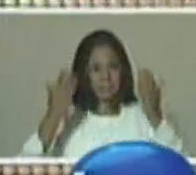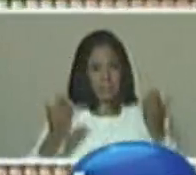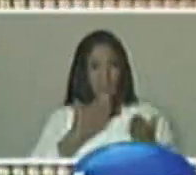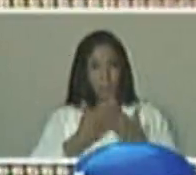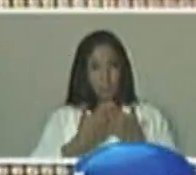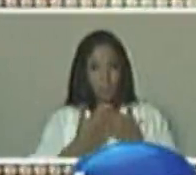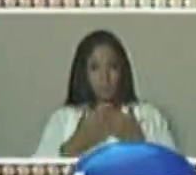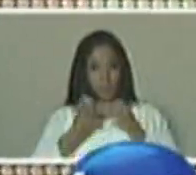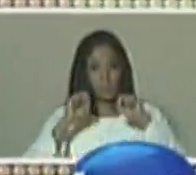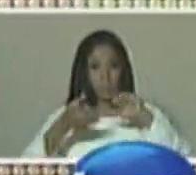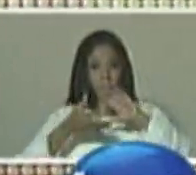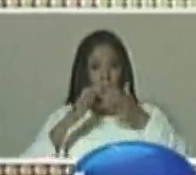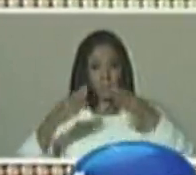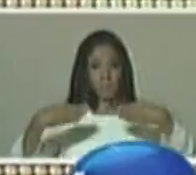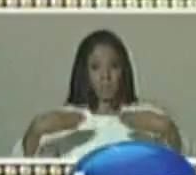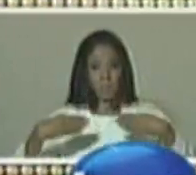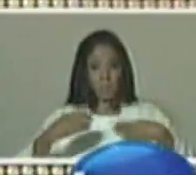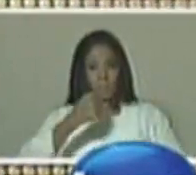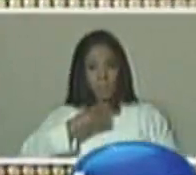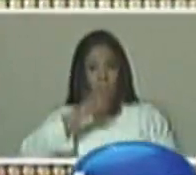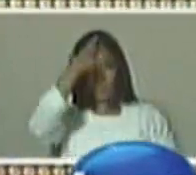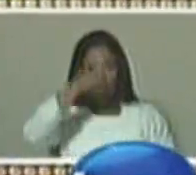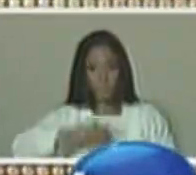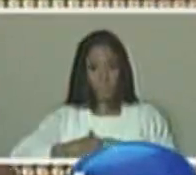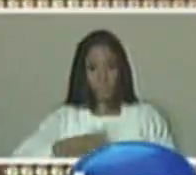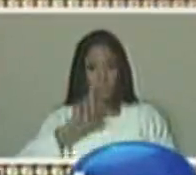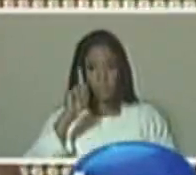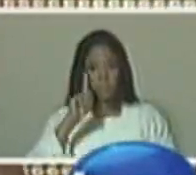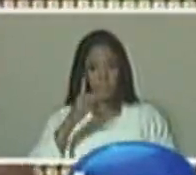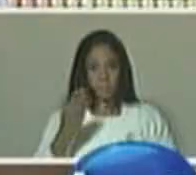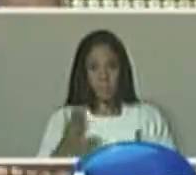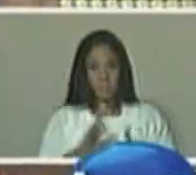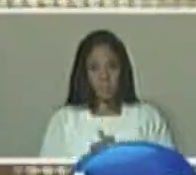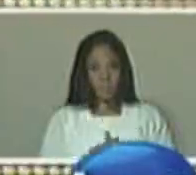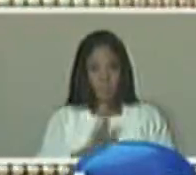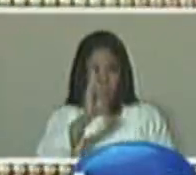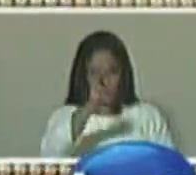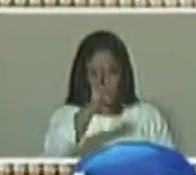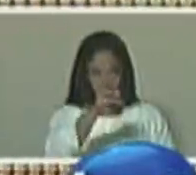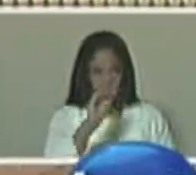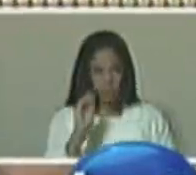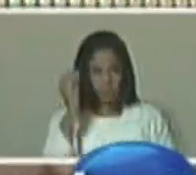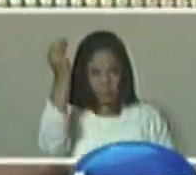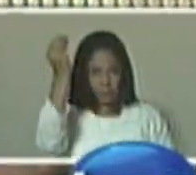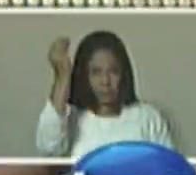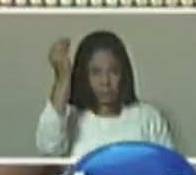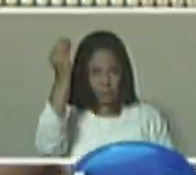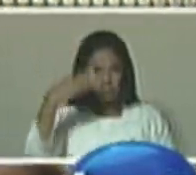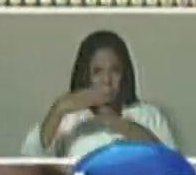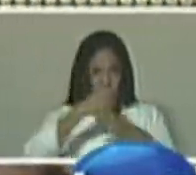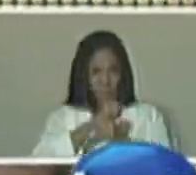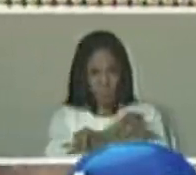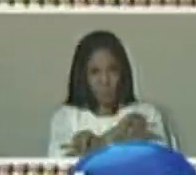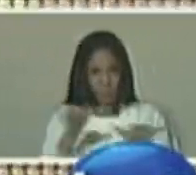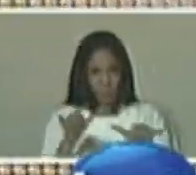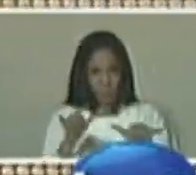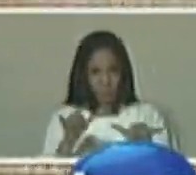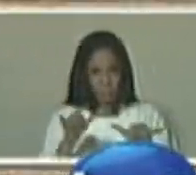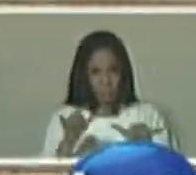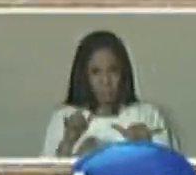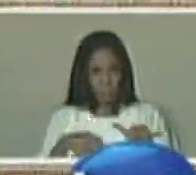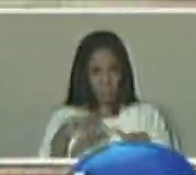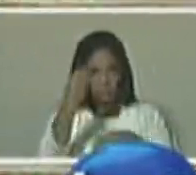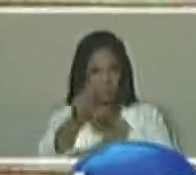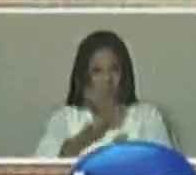puede cambiar a Panamá. Y yo soy uno de ellos. Y ustedes jóvenes deben hacer lo mismo para